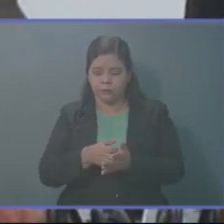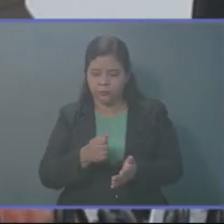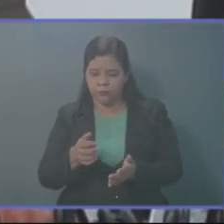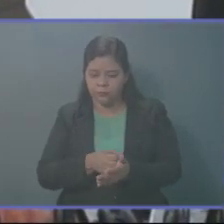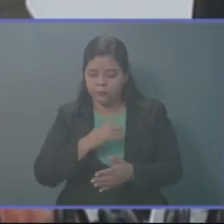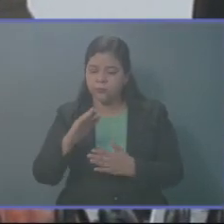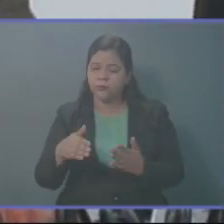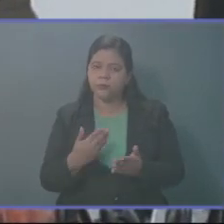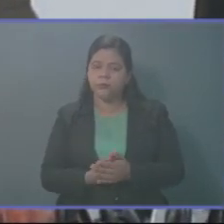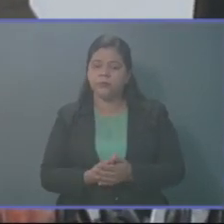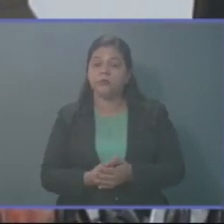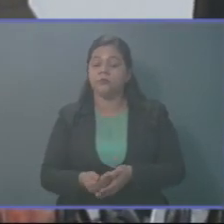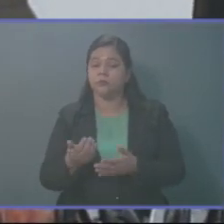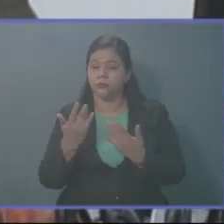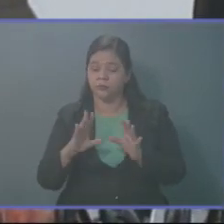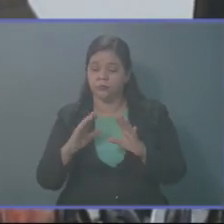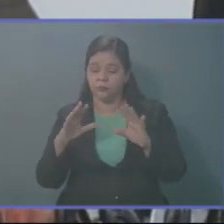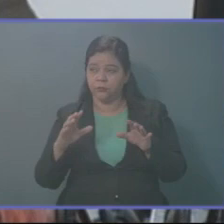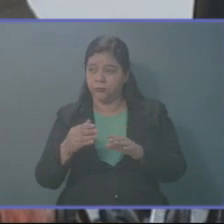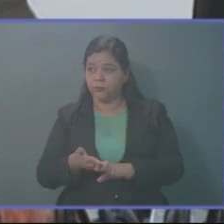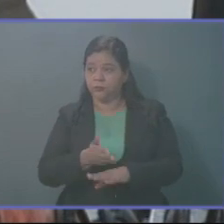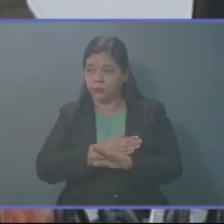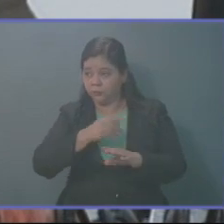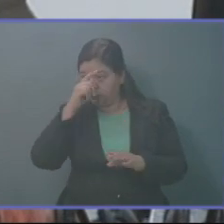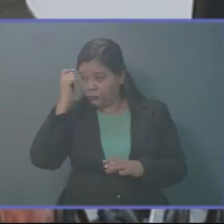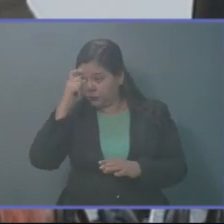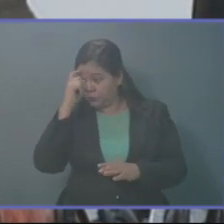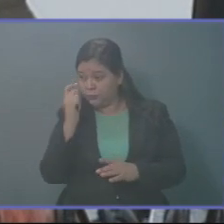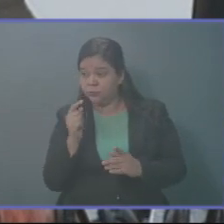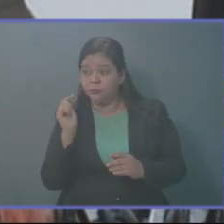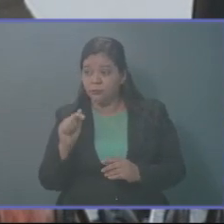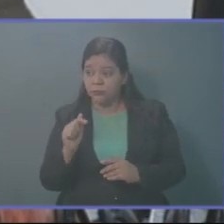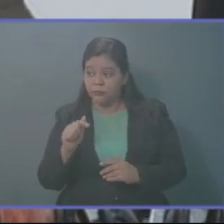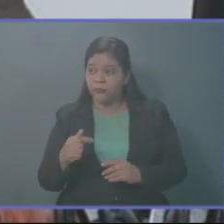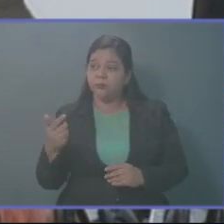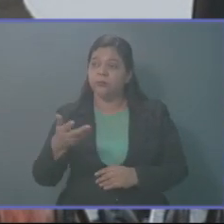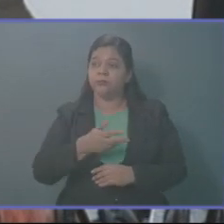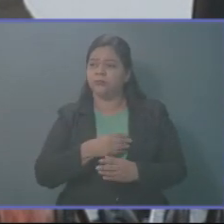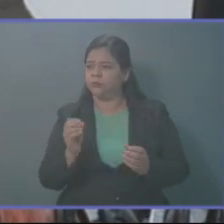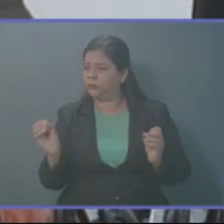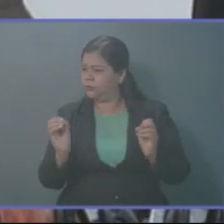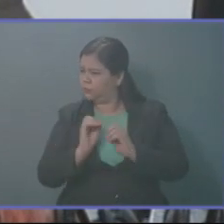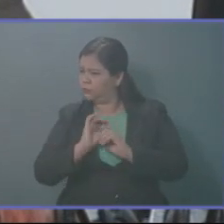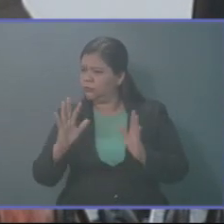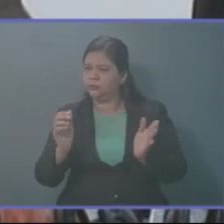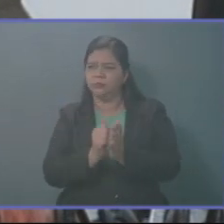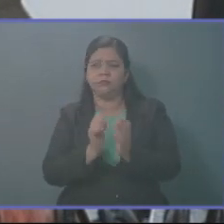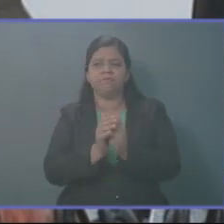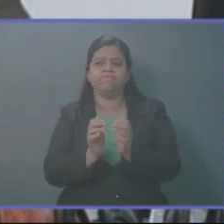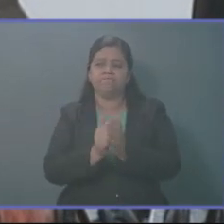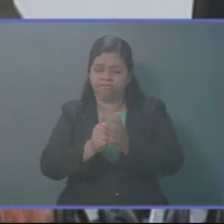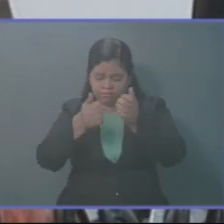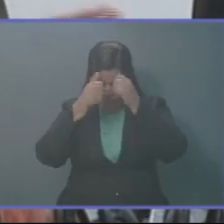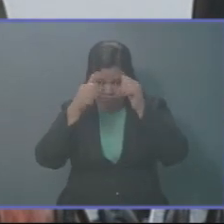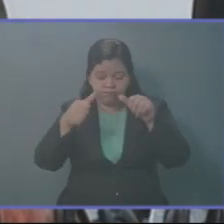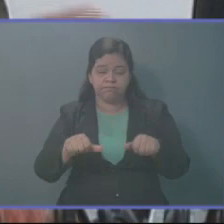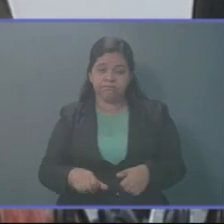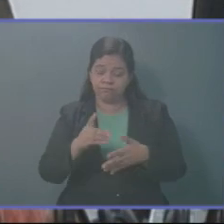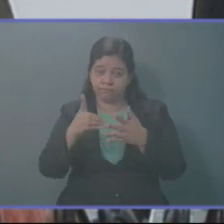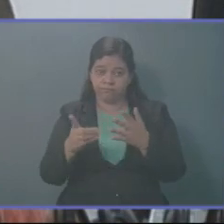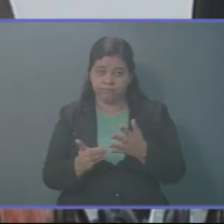las gremiales que han estado trabajando. Por lo tanto, nosotros no tenemos ningún problema para que aprobemos el